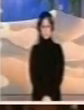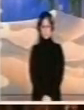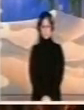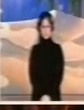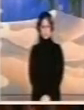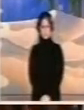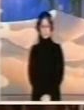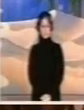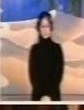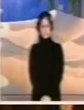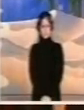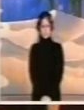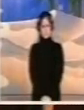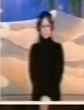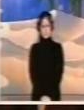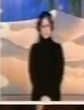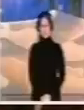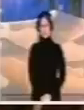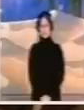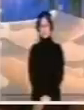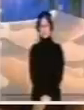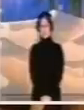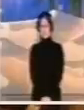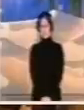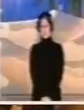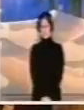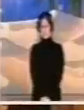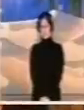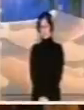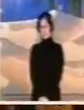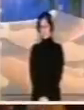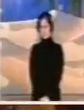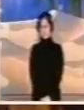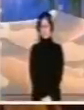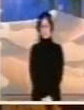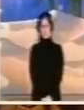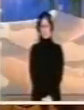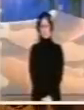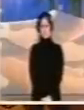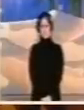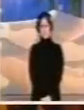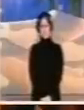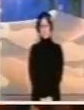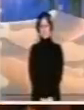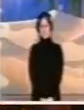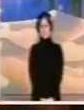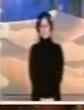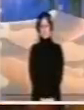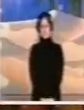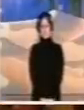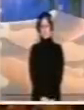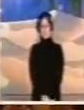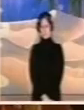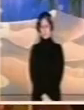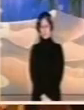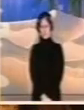hogar a través de la televisión canaria, Canarias Radio La Autonómica y rtvc.es, para que pueda vivir el carnaval en cualquier